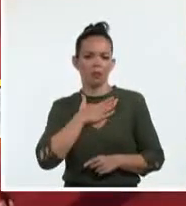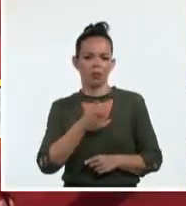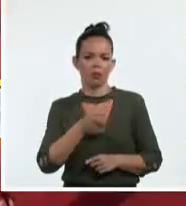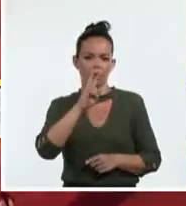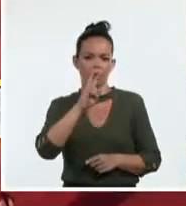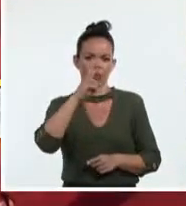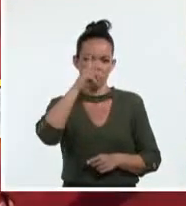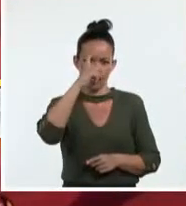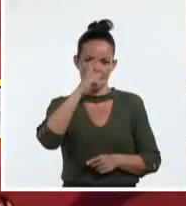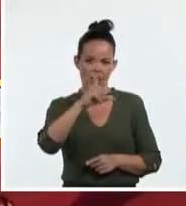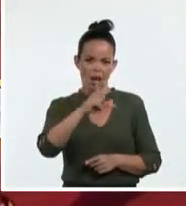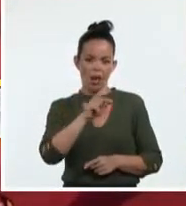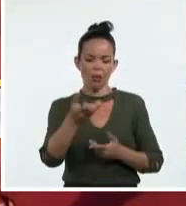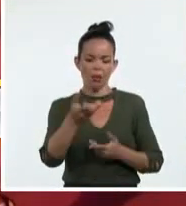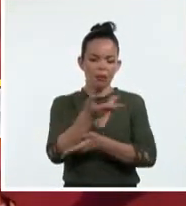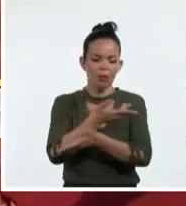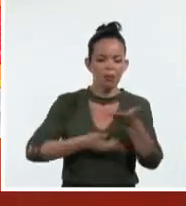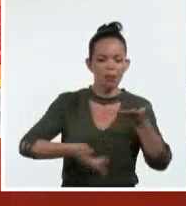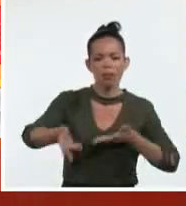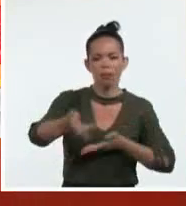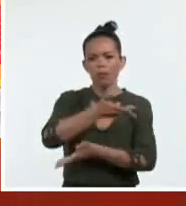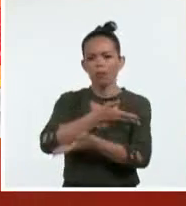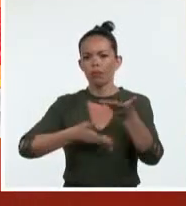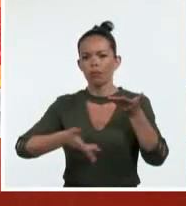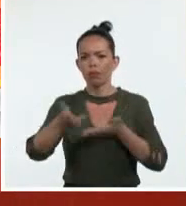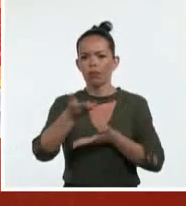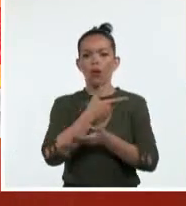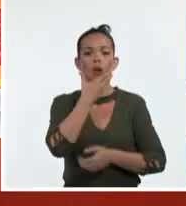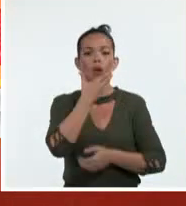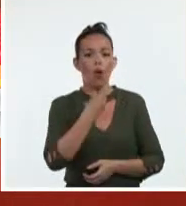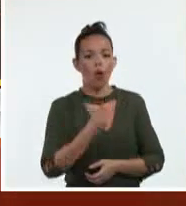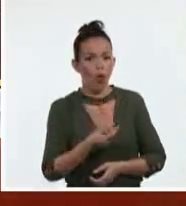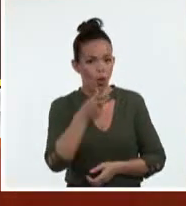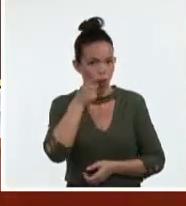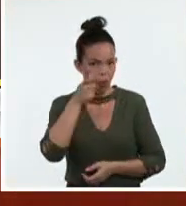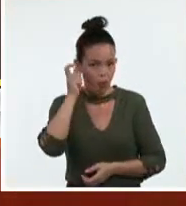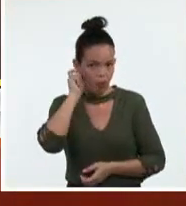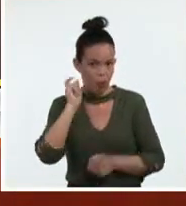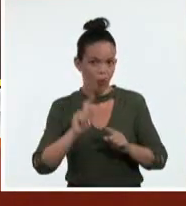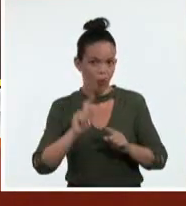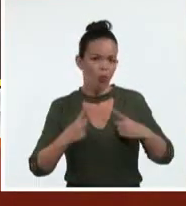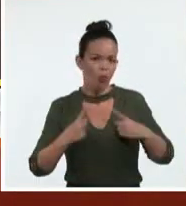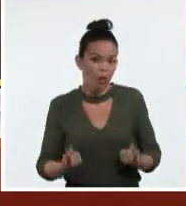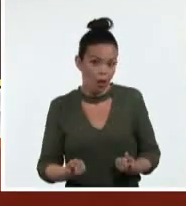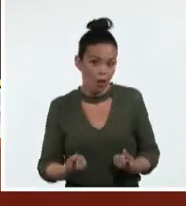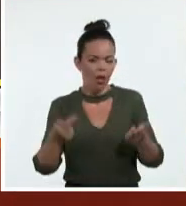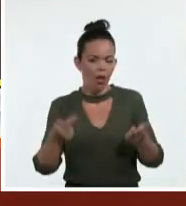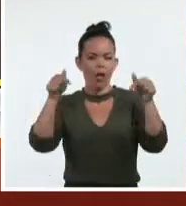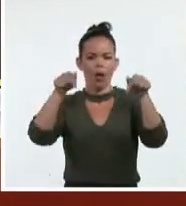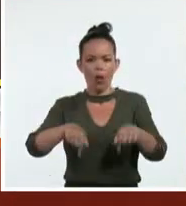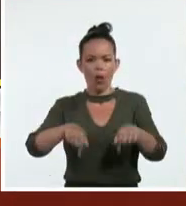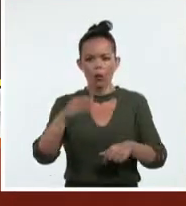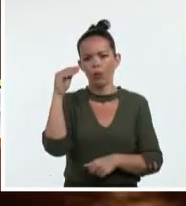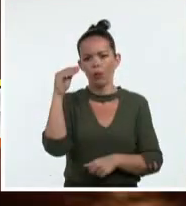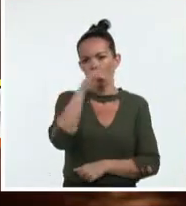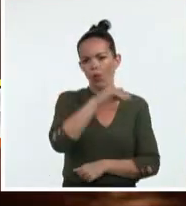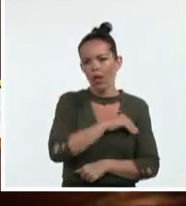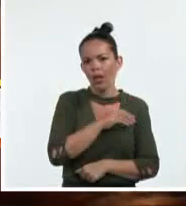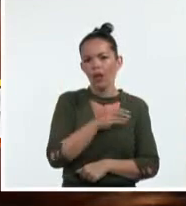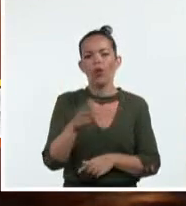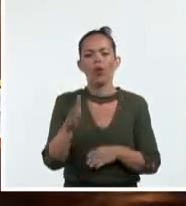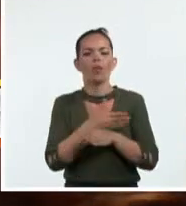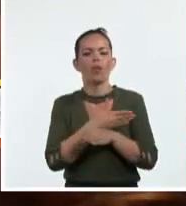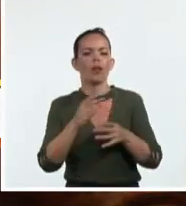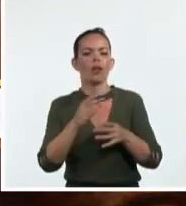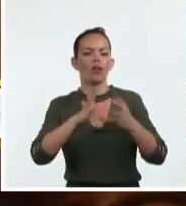los públicos, especialmente con los jóvenes, pues resulta una apuesta que desde la actualidad polemiza de diversas